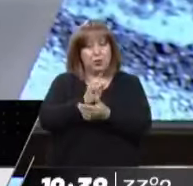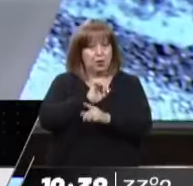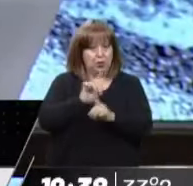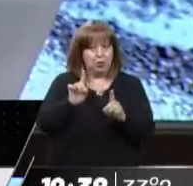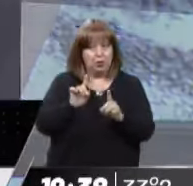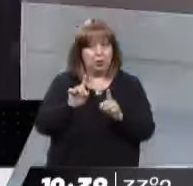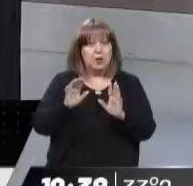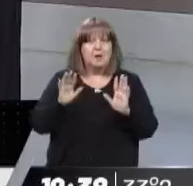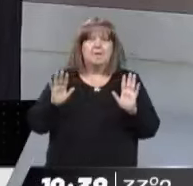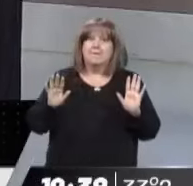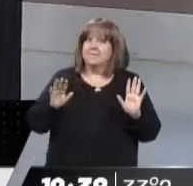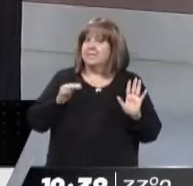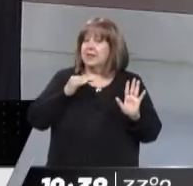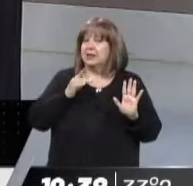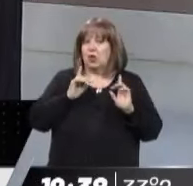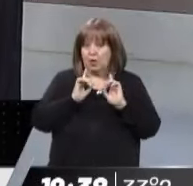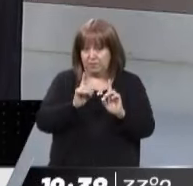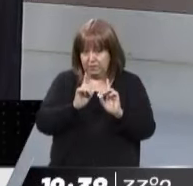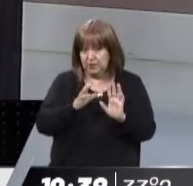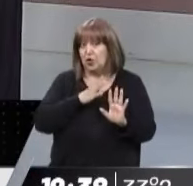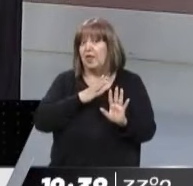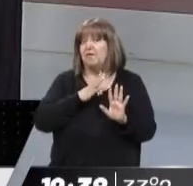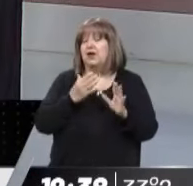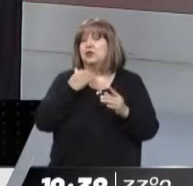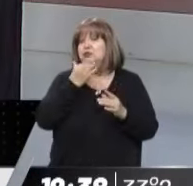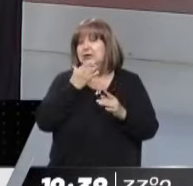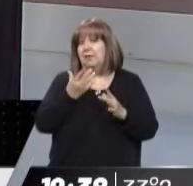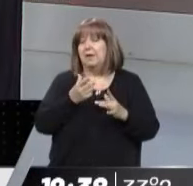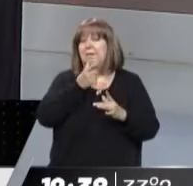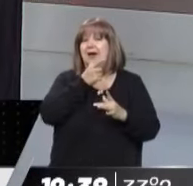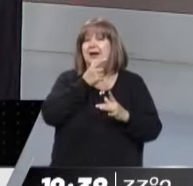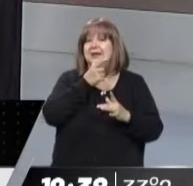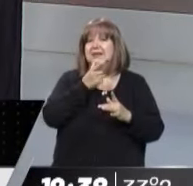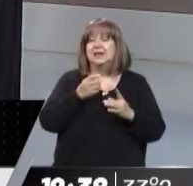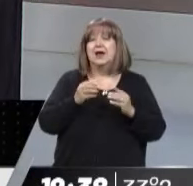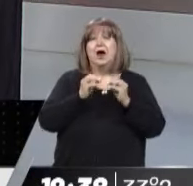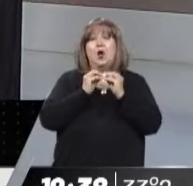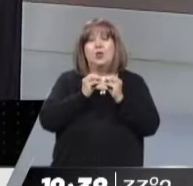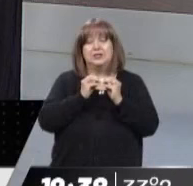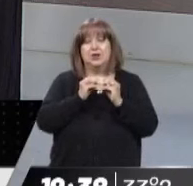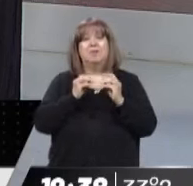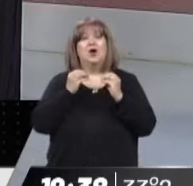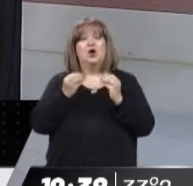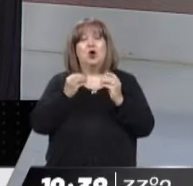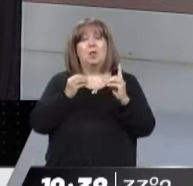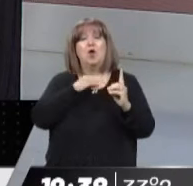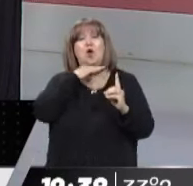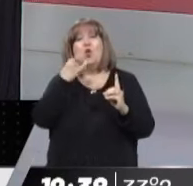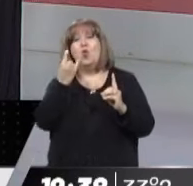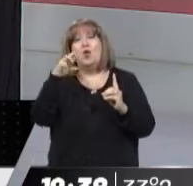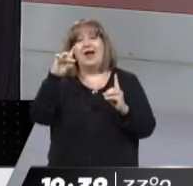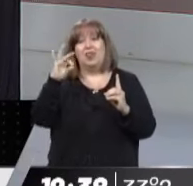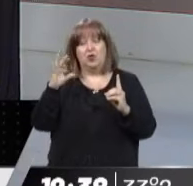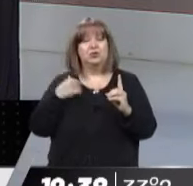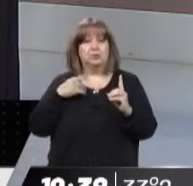descarta lo que hablamos hace poco con la defensa, pero por ahora irían a las instancias de llegar a un juicio por jurados. Sí. Es lo que vamos